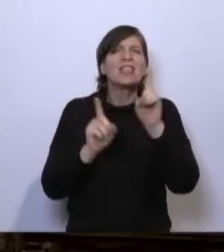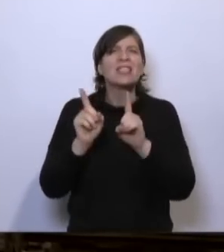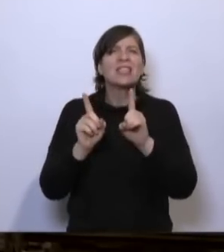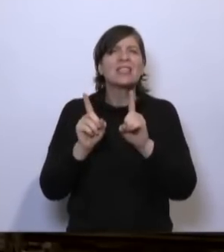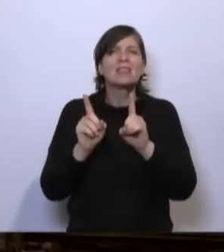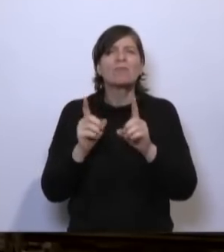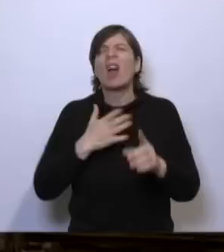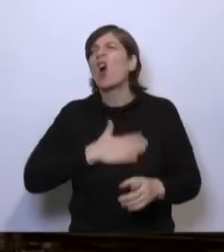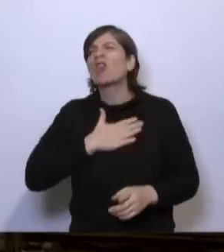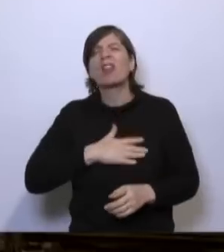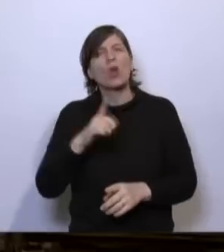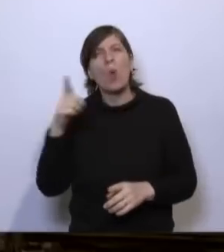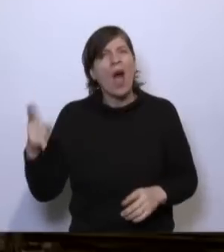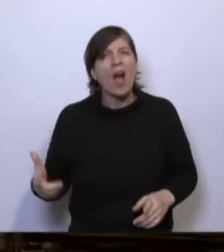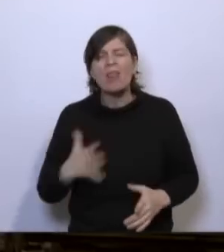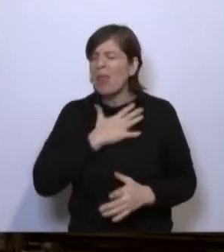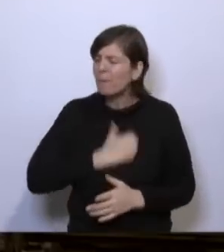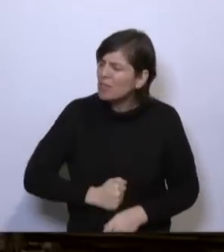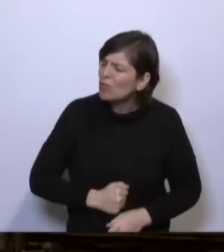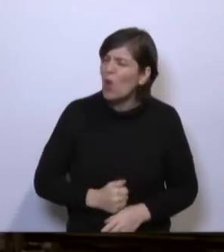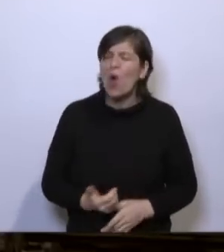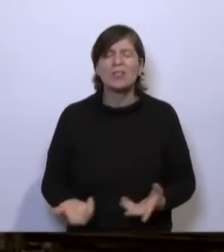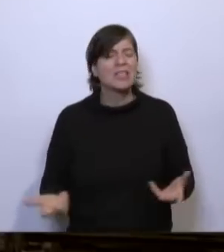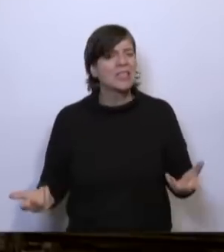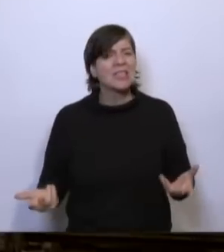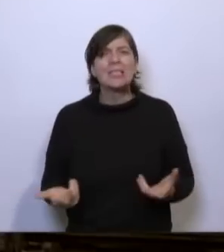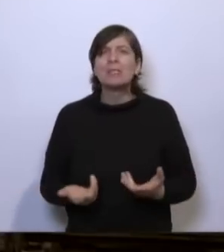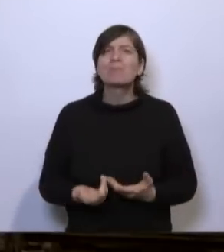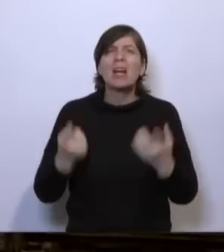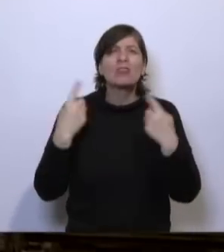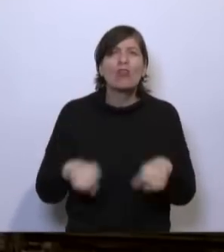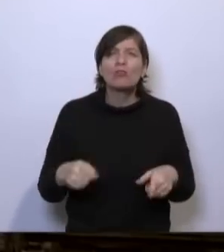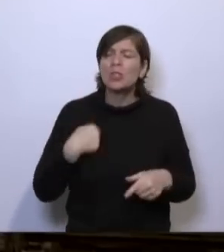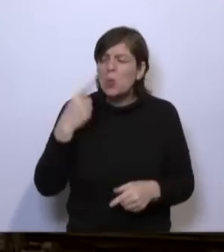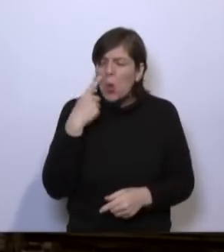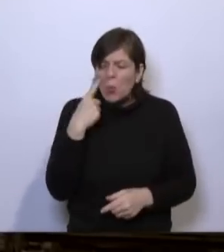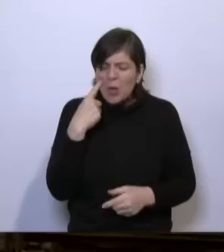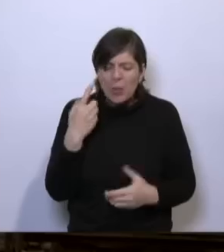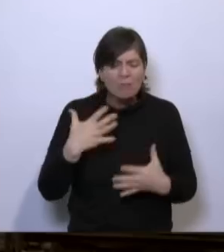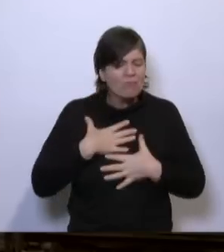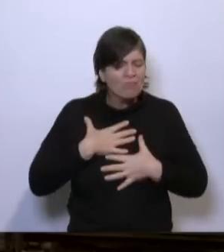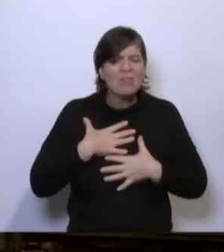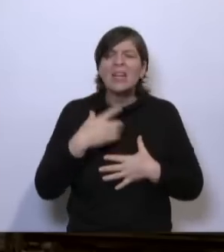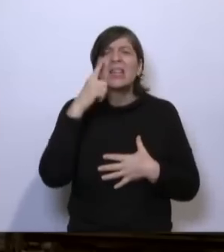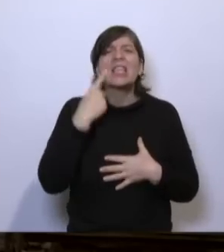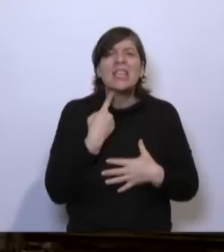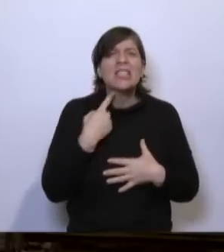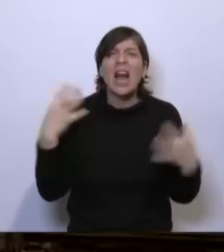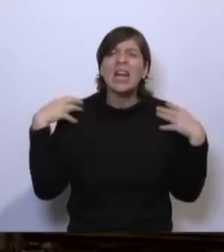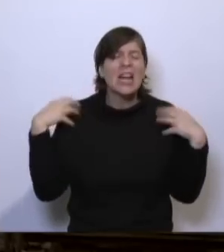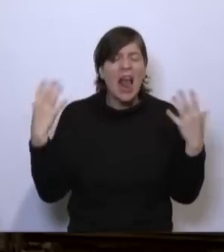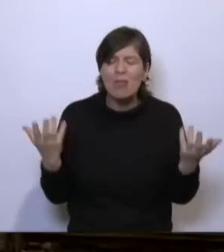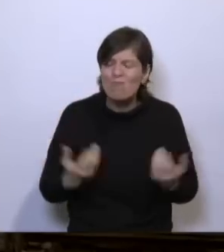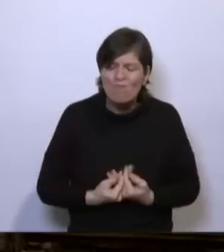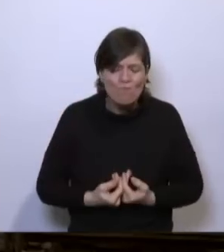el descontento, la depresión, y entonces uno vive como en un estado general de tristeza.